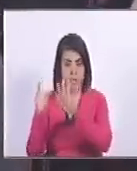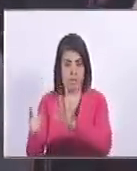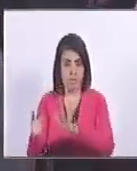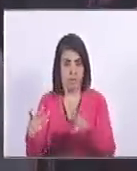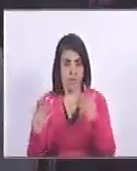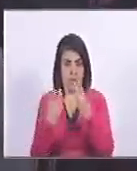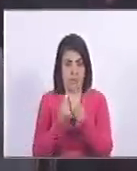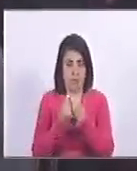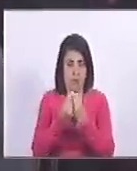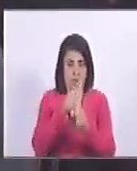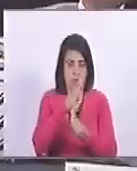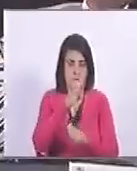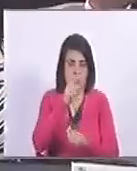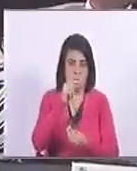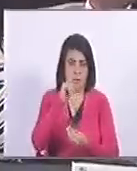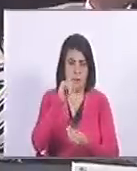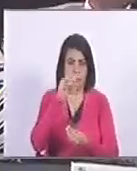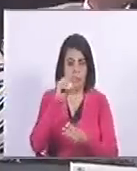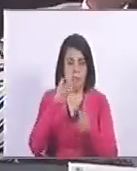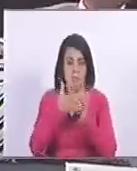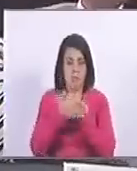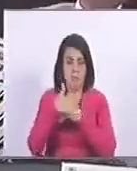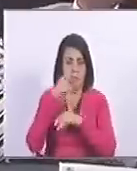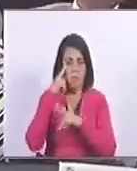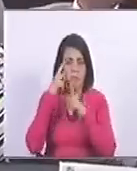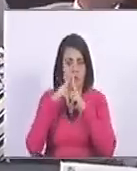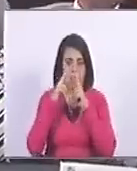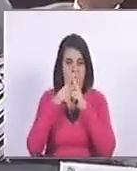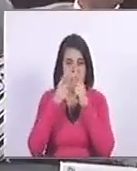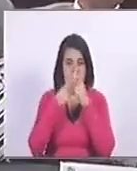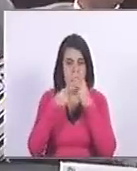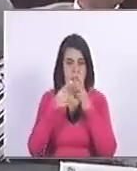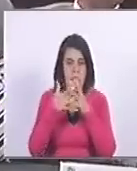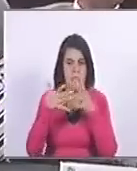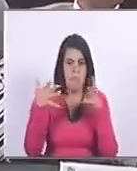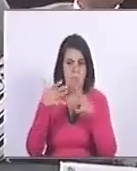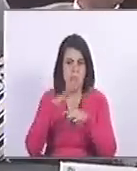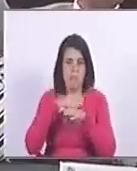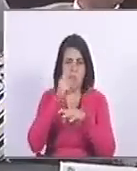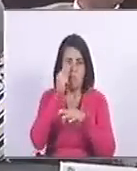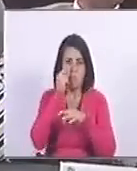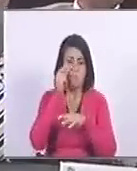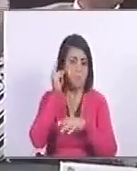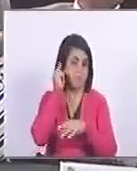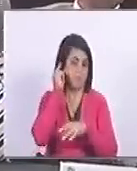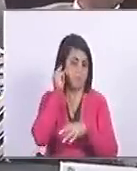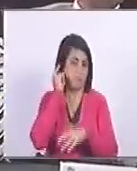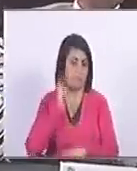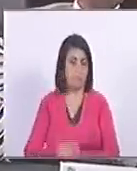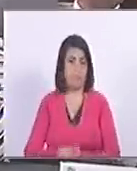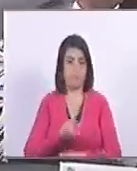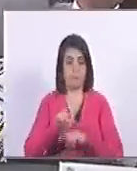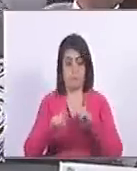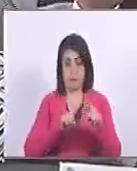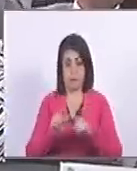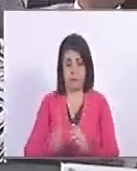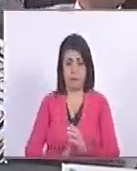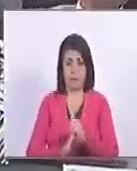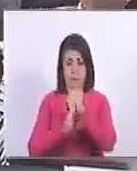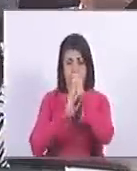la mano del maestro Vinicio Adames, el reconocimiento de otros grandes hombres y mujeres,